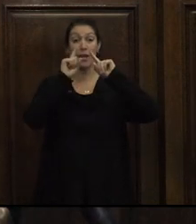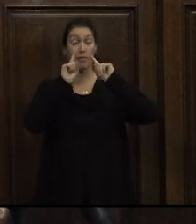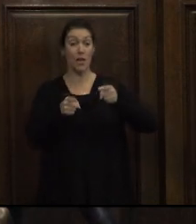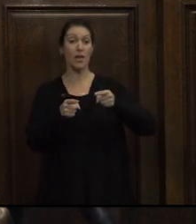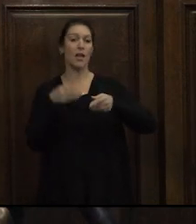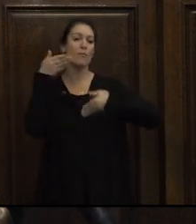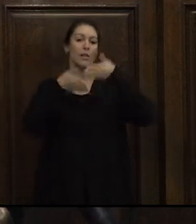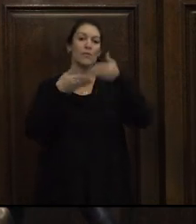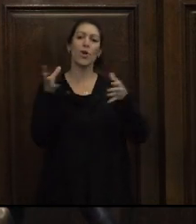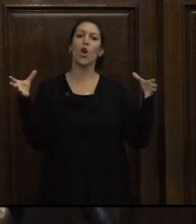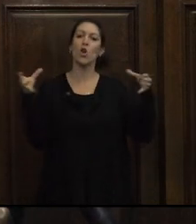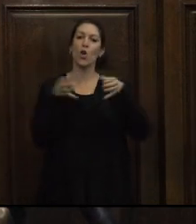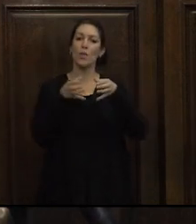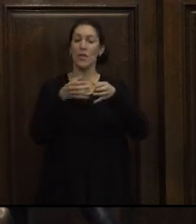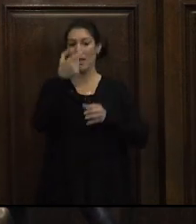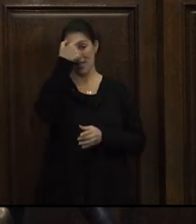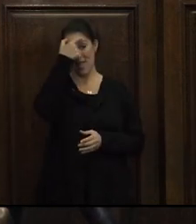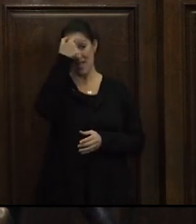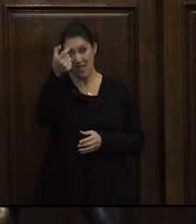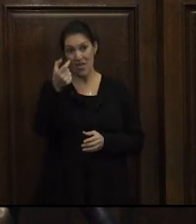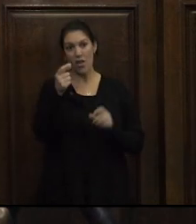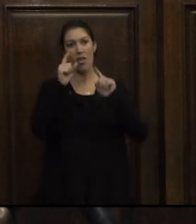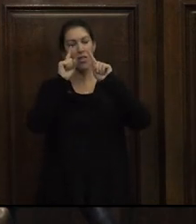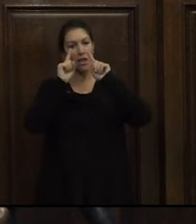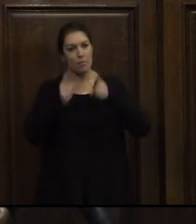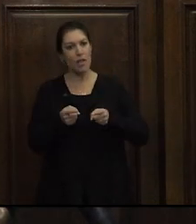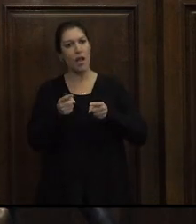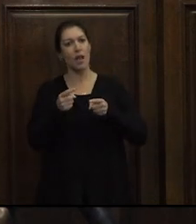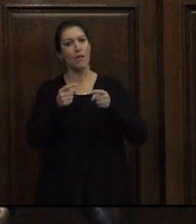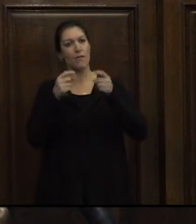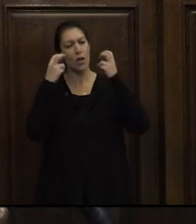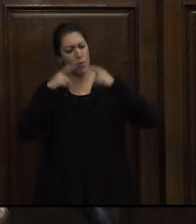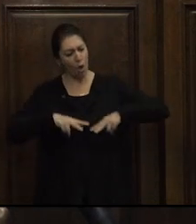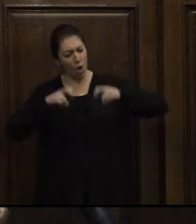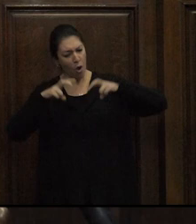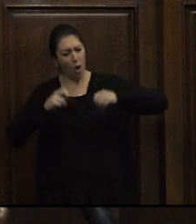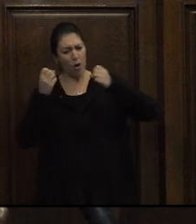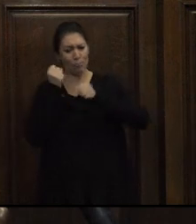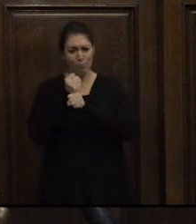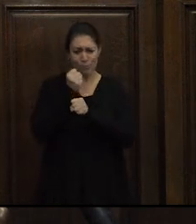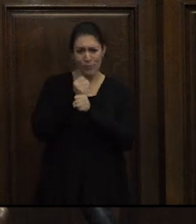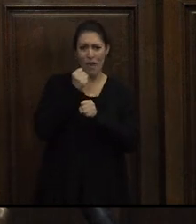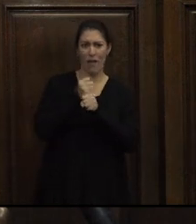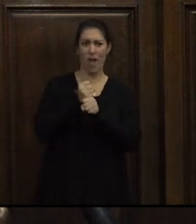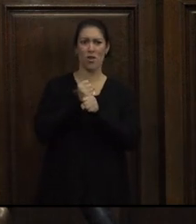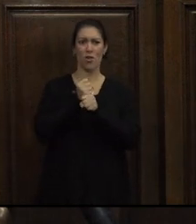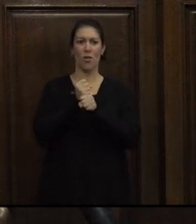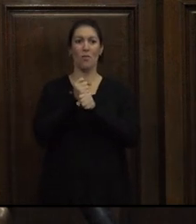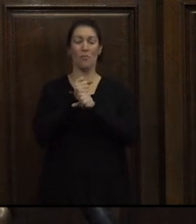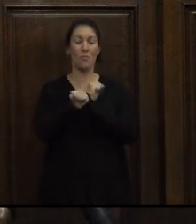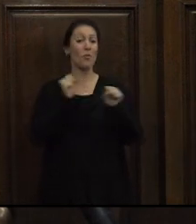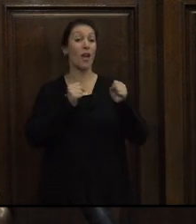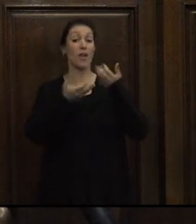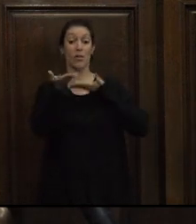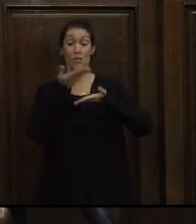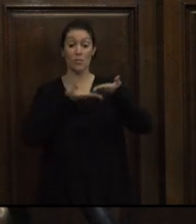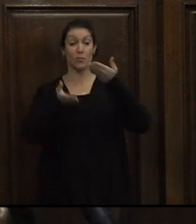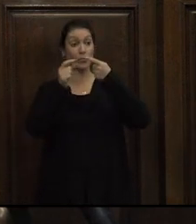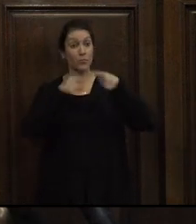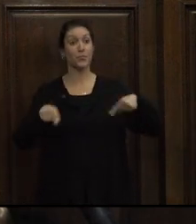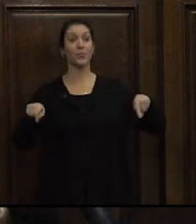la participación del comité científico en la evaluación de todos los trabajos presentados para